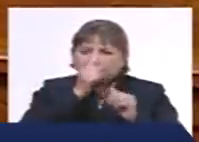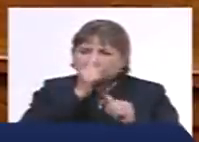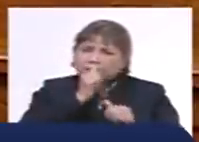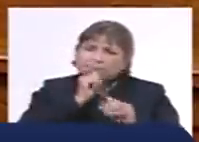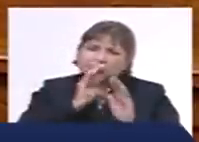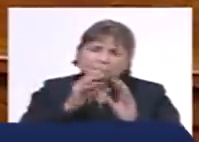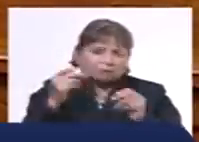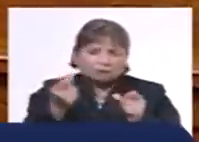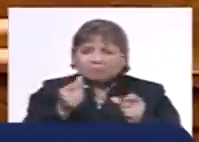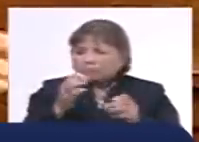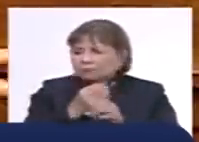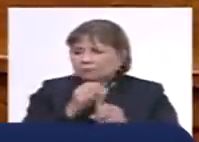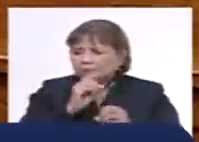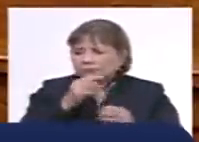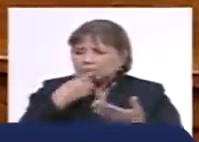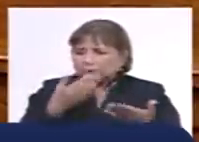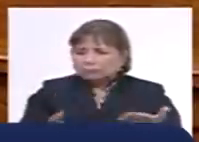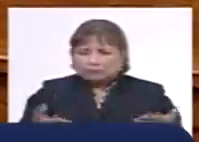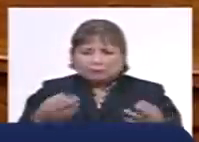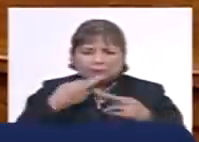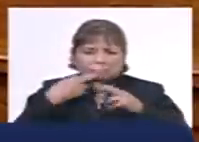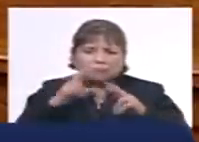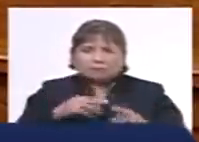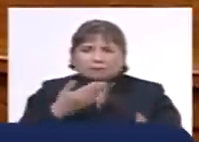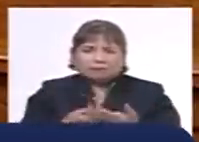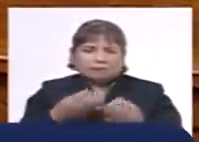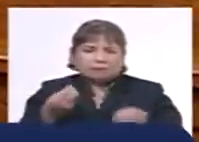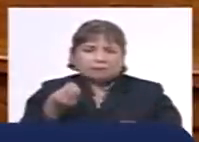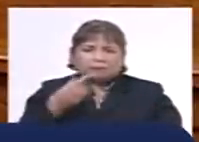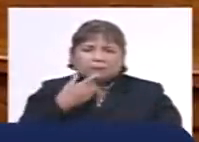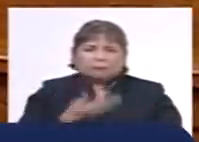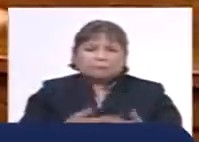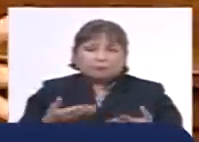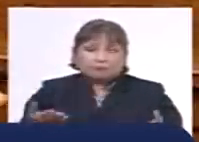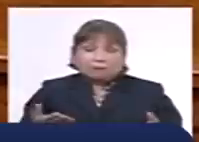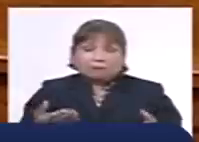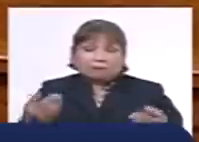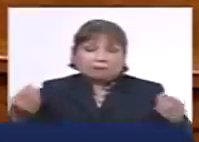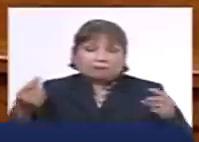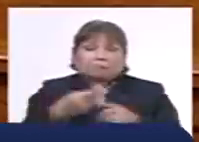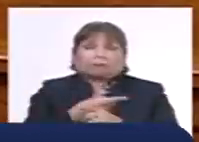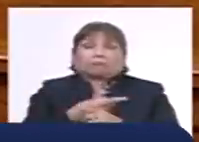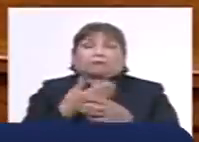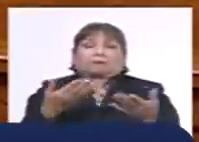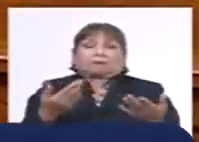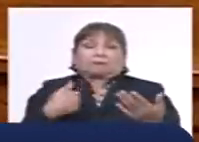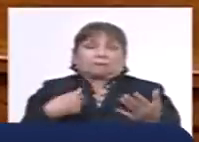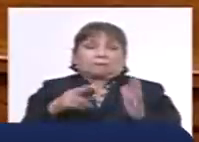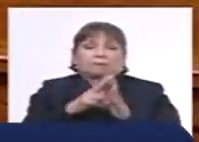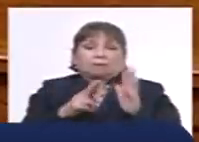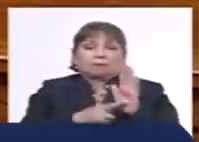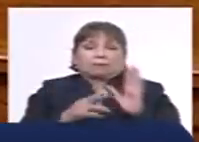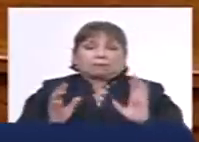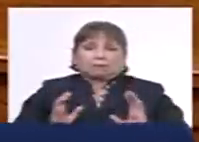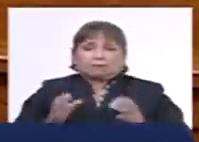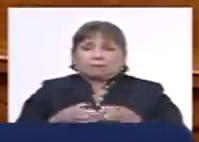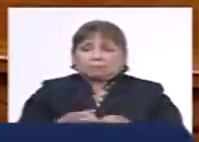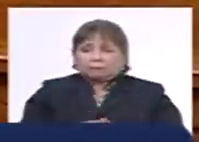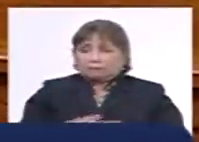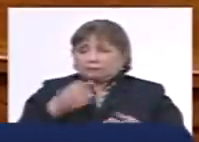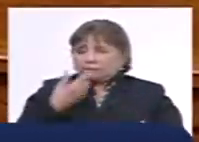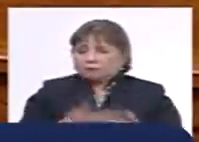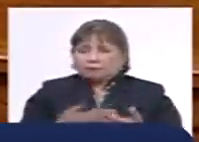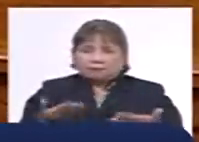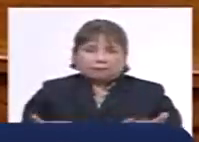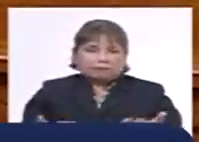terminar rápidamente esto que no debería estar contestando porque es una transgresión al reglamento del Congreso. El